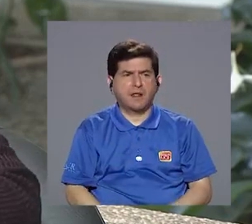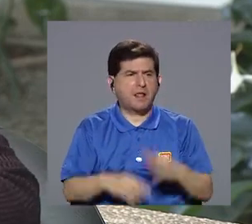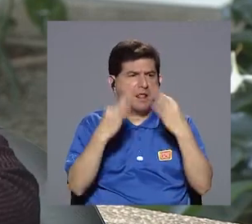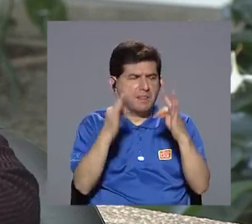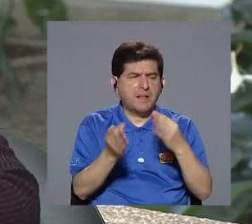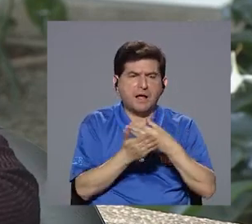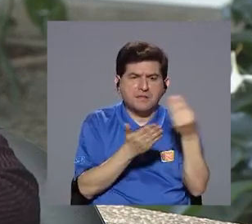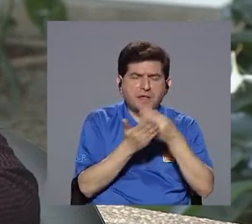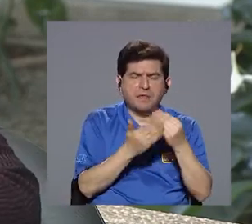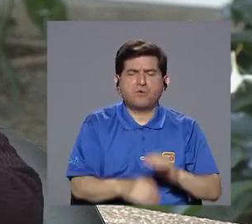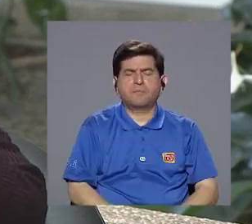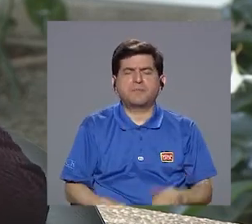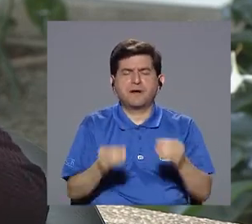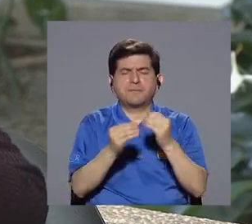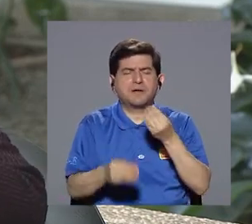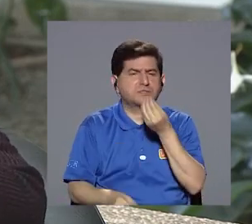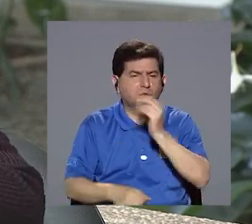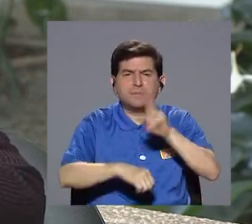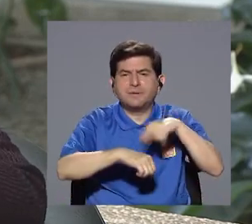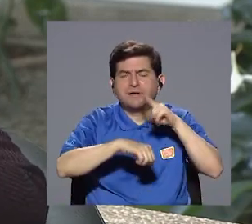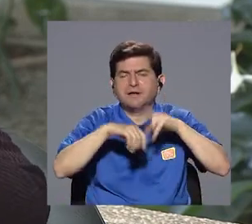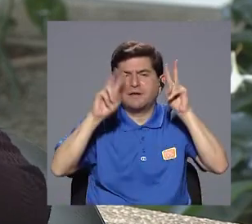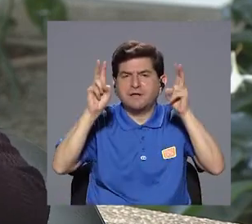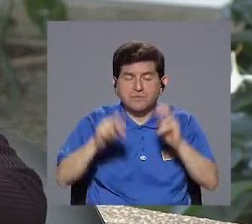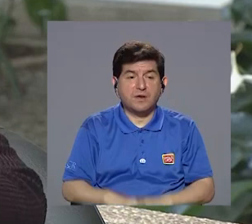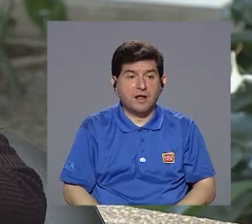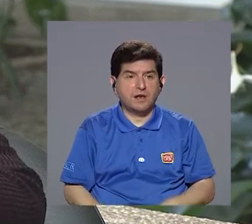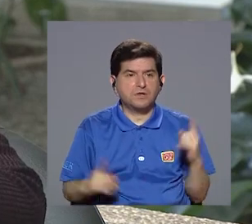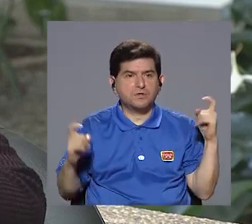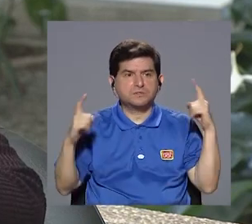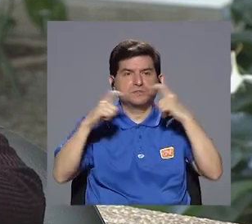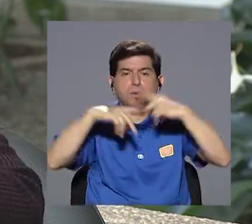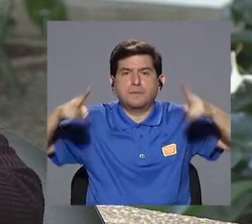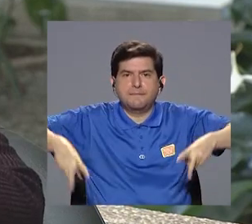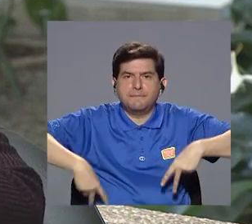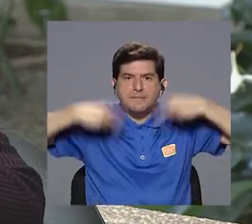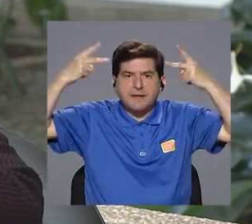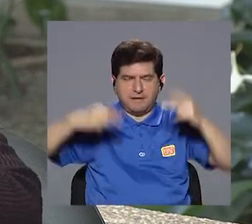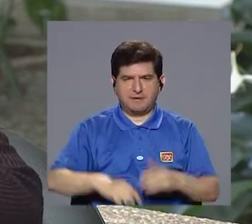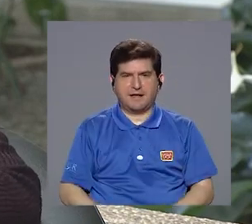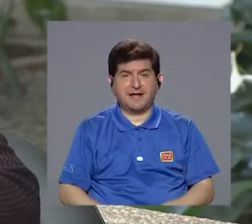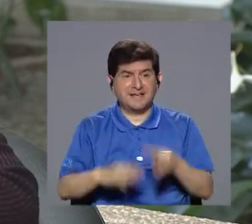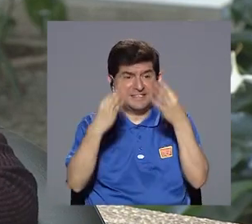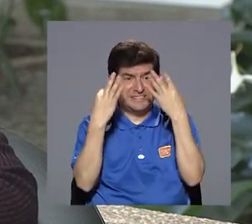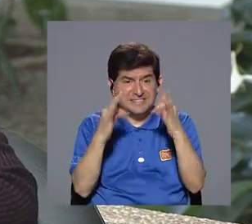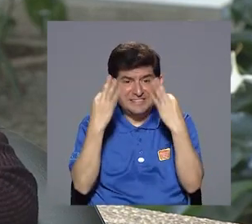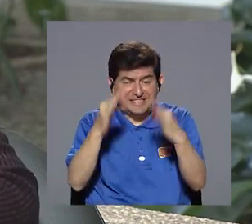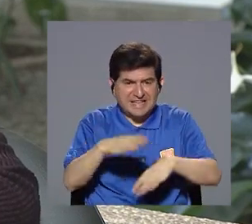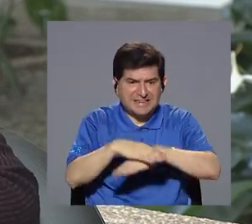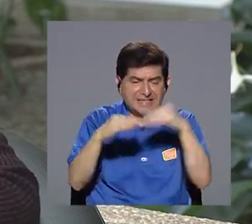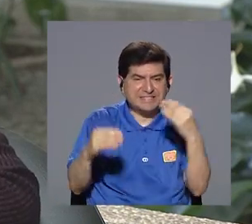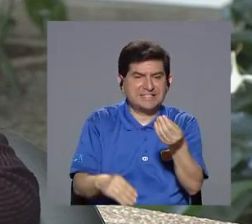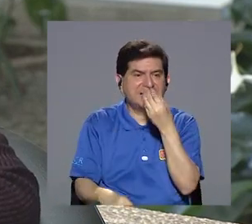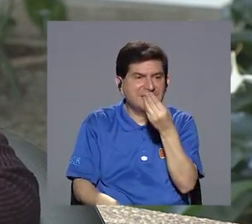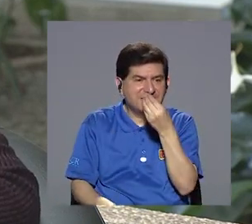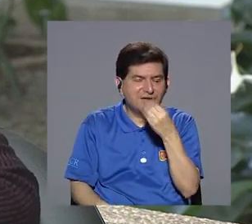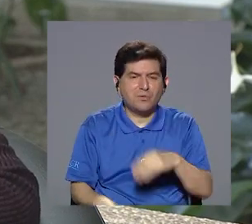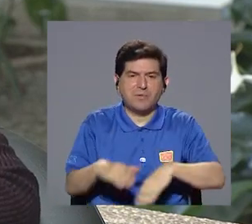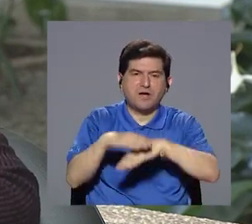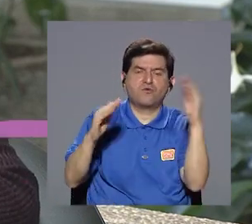de comprar en orgánico. Entonces, de repente, su vida se va complicando, porque entonces, si intenta salir de su casa y